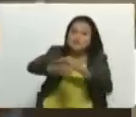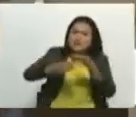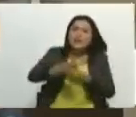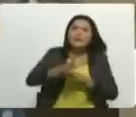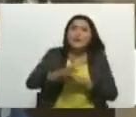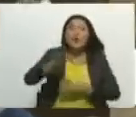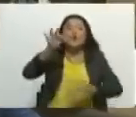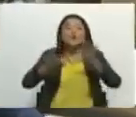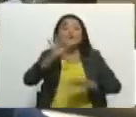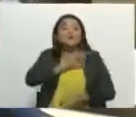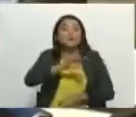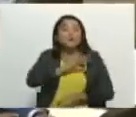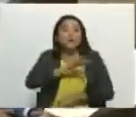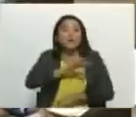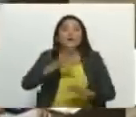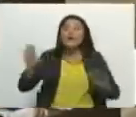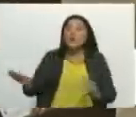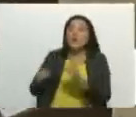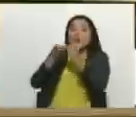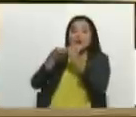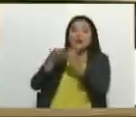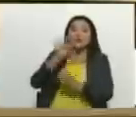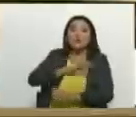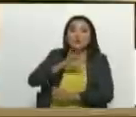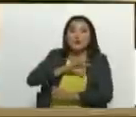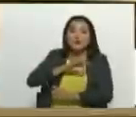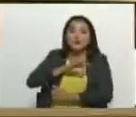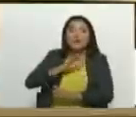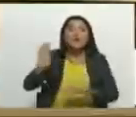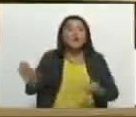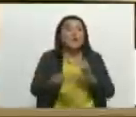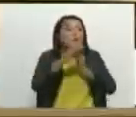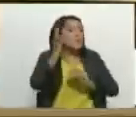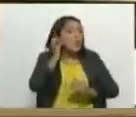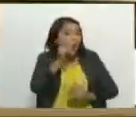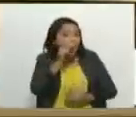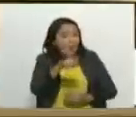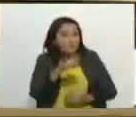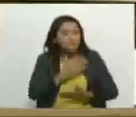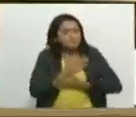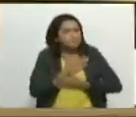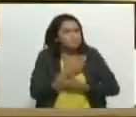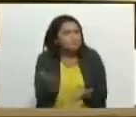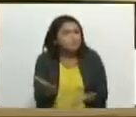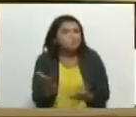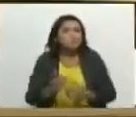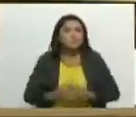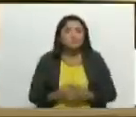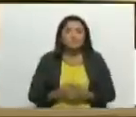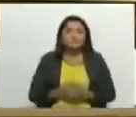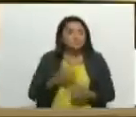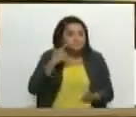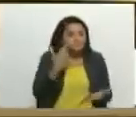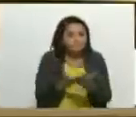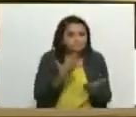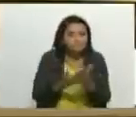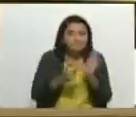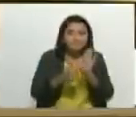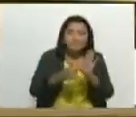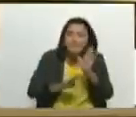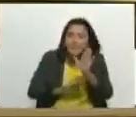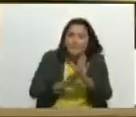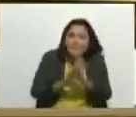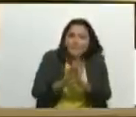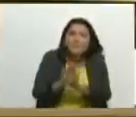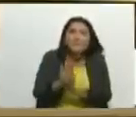justicia social, igualdad social, igualdad y equidad de género, solidaridad, intangibilidad y